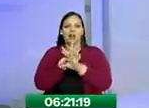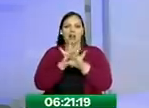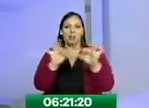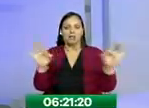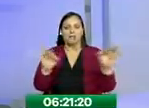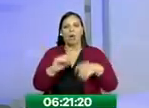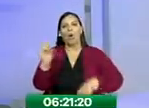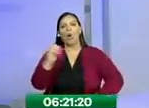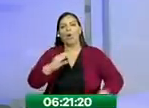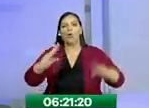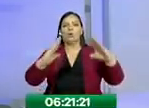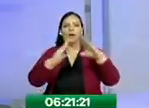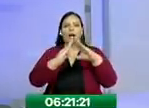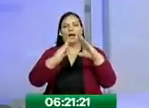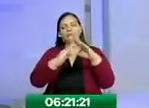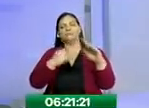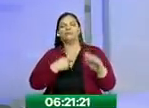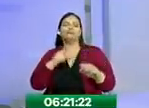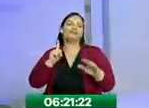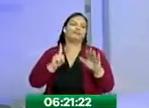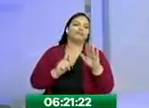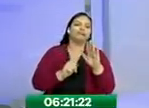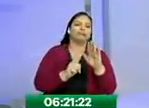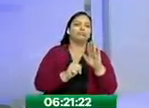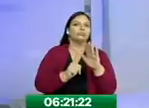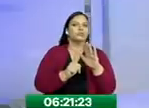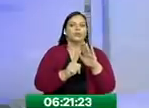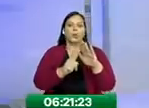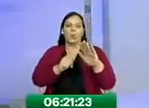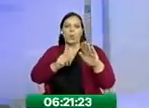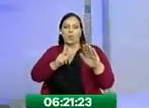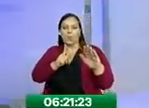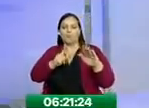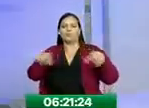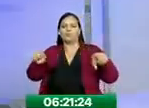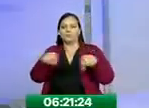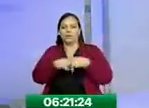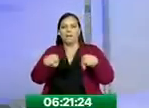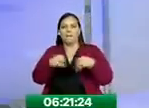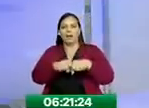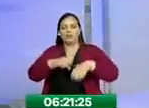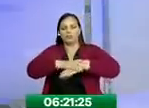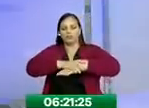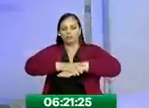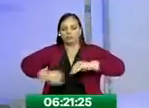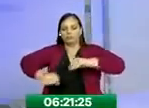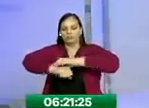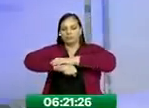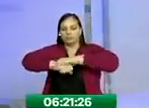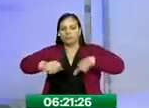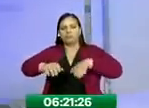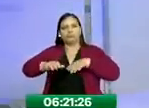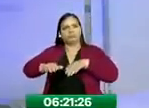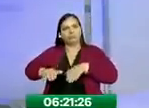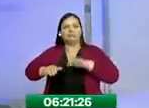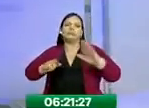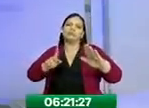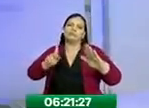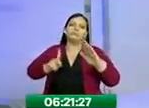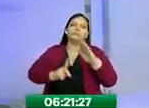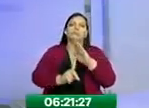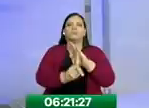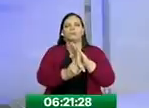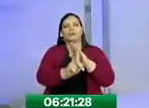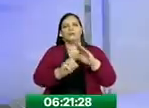zapatos. Claro que no es una incidencia muy alta, pero también es una muy buena iniciativa. Todo lo que sea en beneficio para tratar de cortar